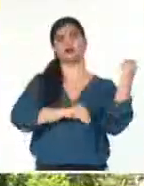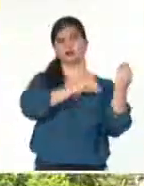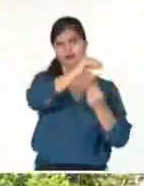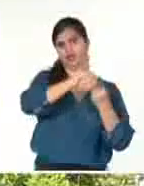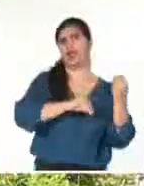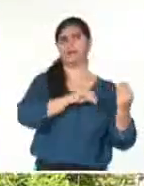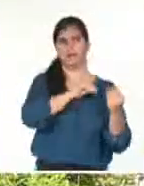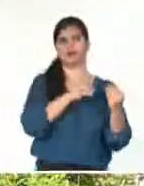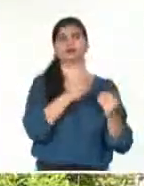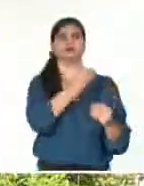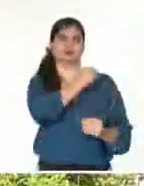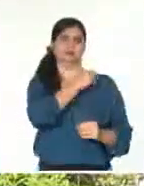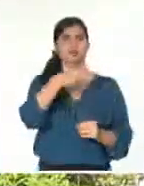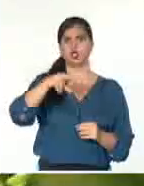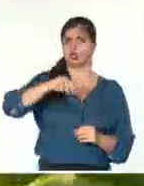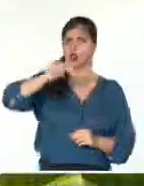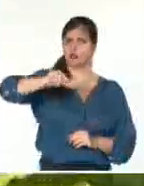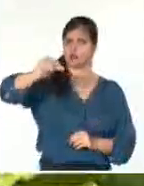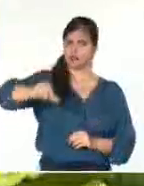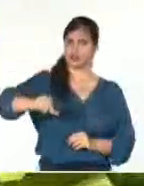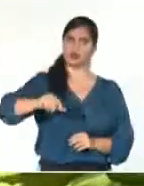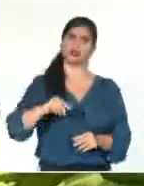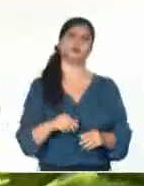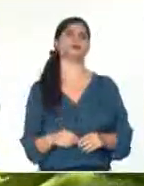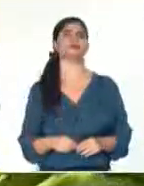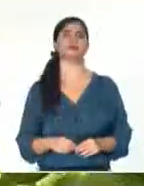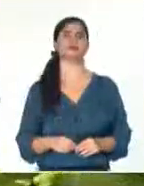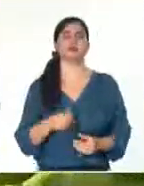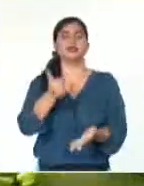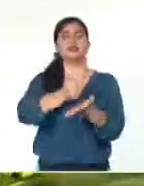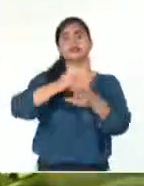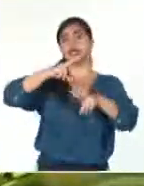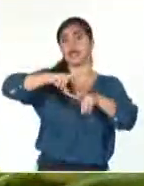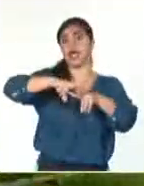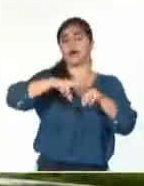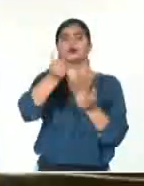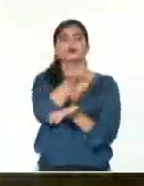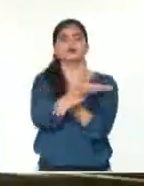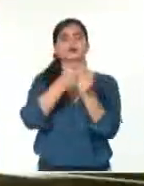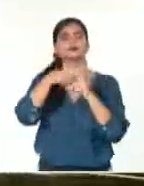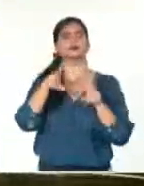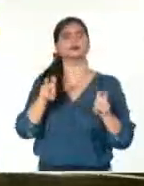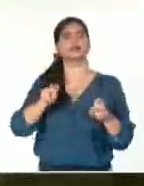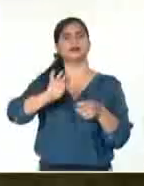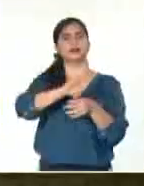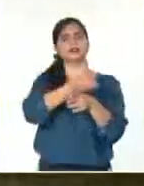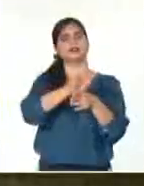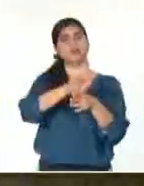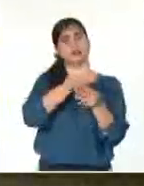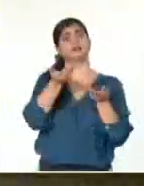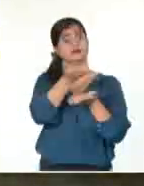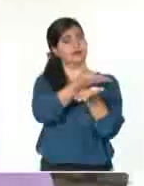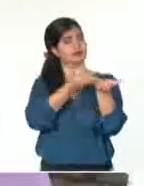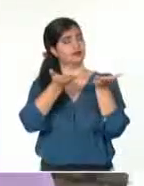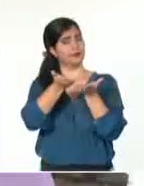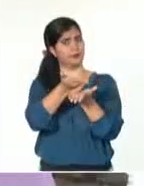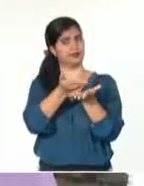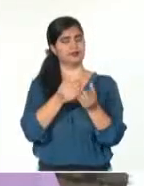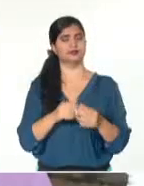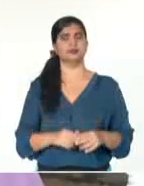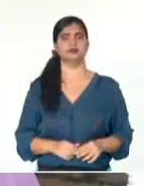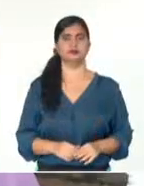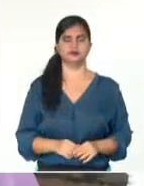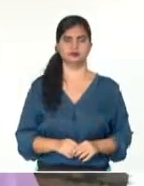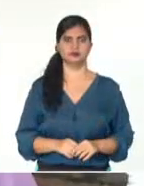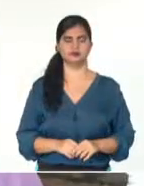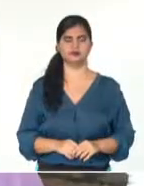la instancia provincial. La cita en La Habana tendrá temas esenciales a analizar. Donde vamos a evaluar las transformaciones, lo